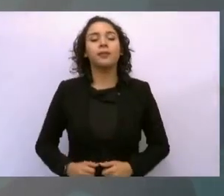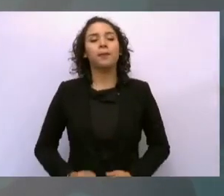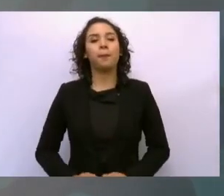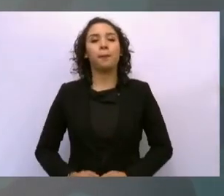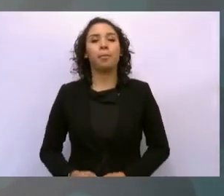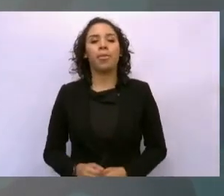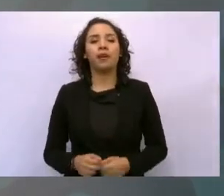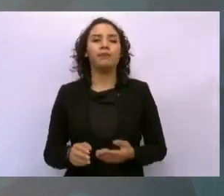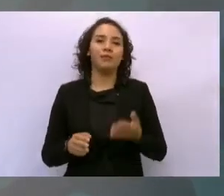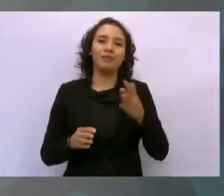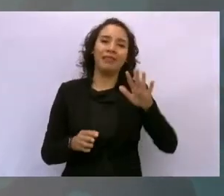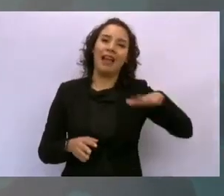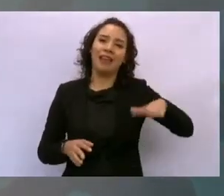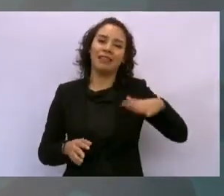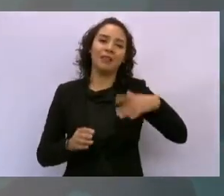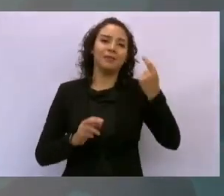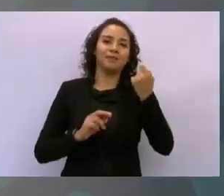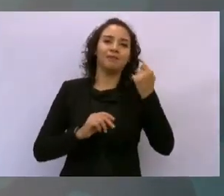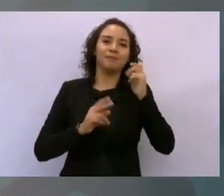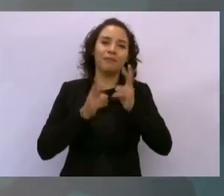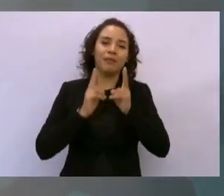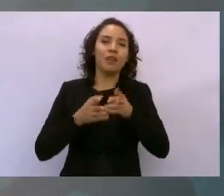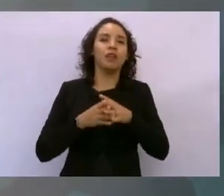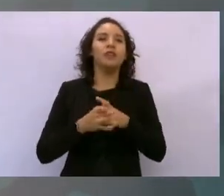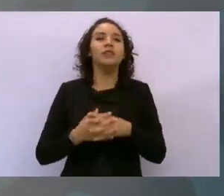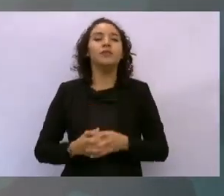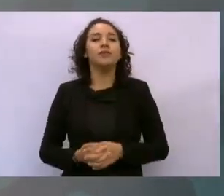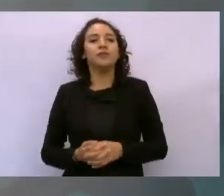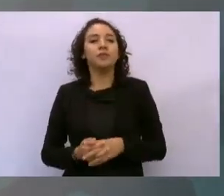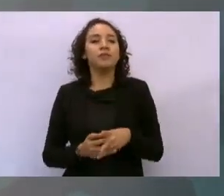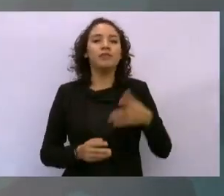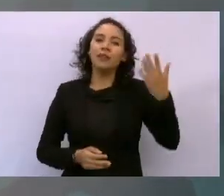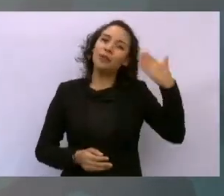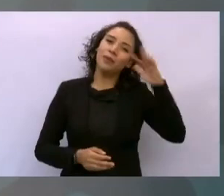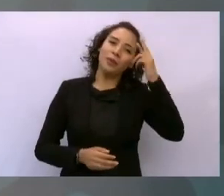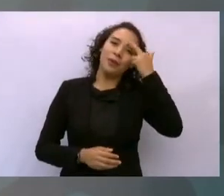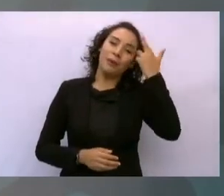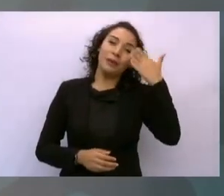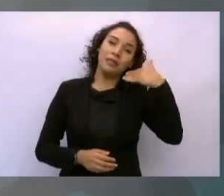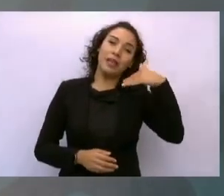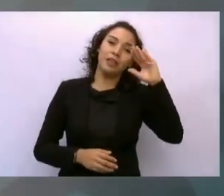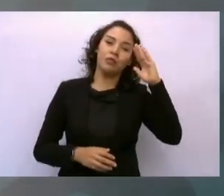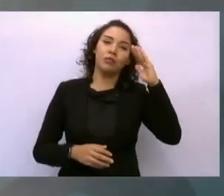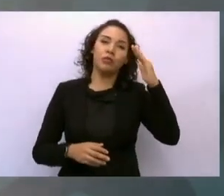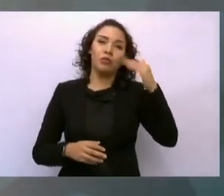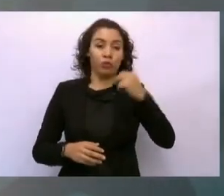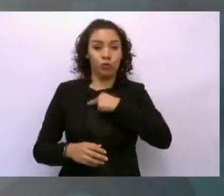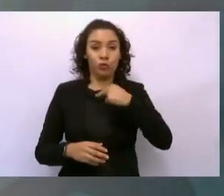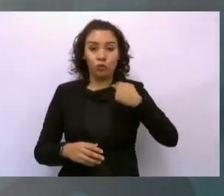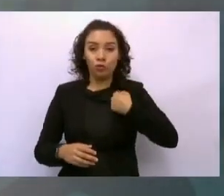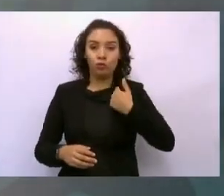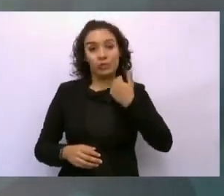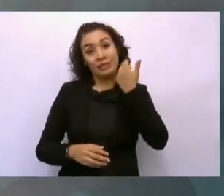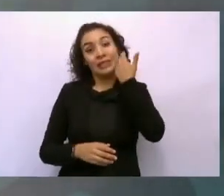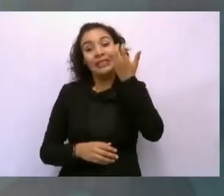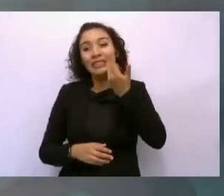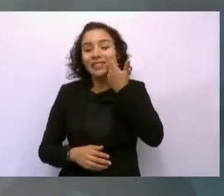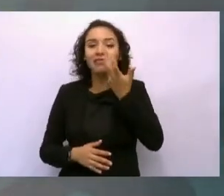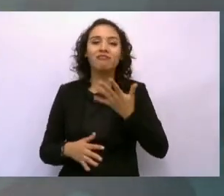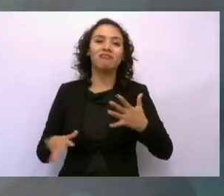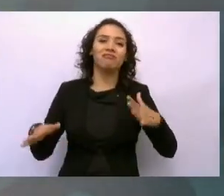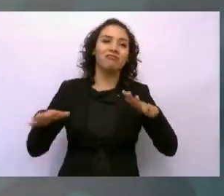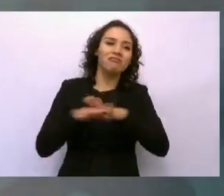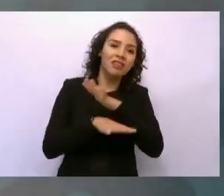como aquí se mencionó, desde el principio del gobierno queríamos llevar a cabo